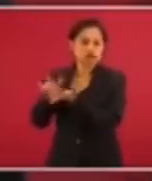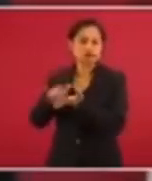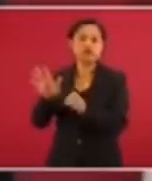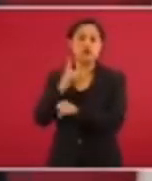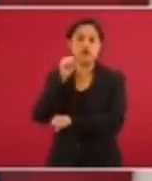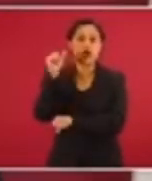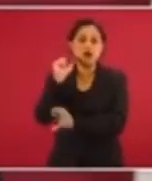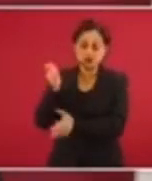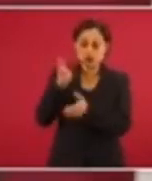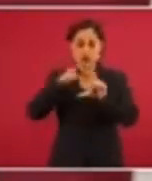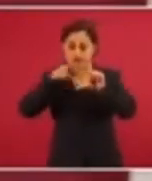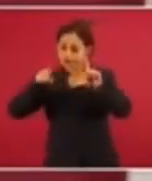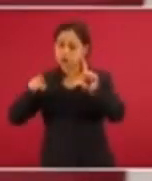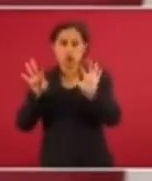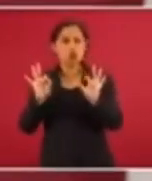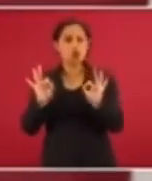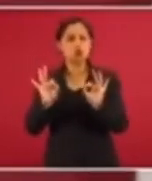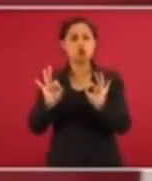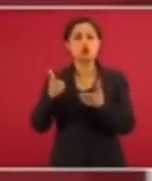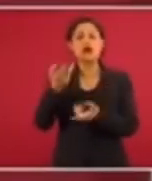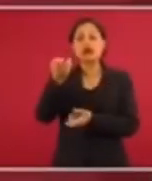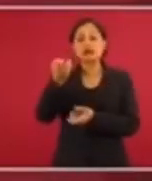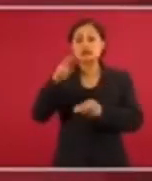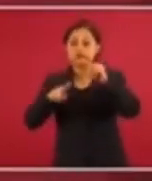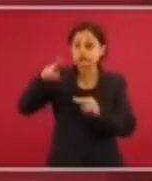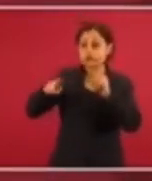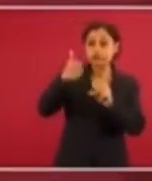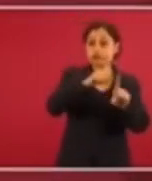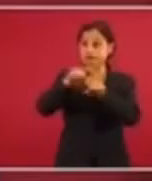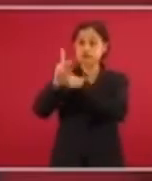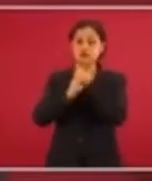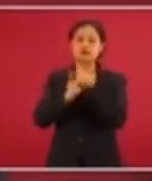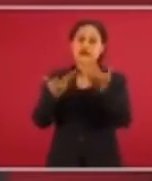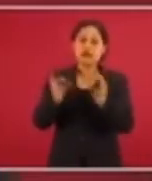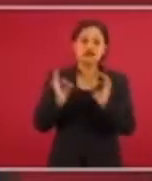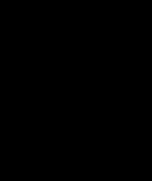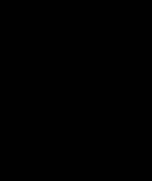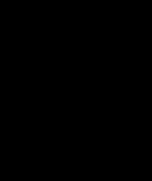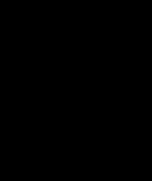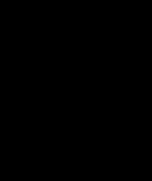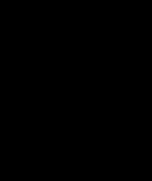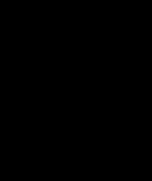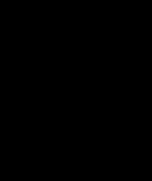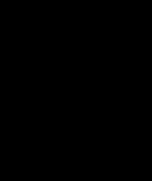muy bien las bolsas y se dejaron de depreciar las monedas, y esto es bueno. Entonces, sí sirvió.